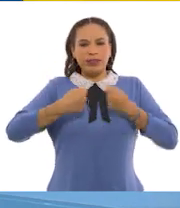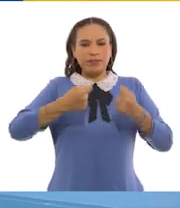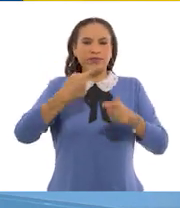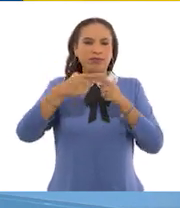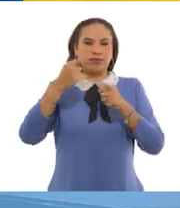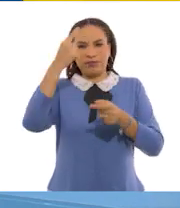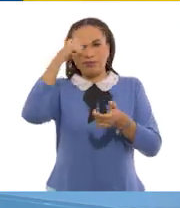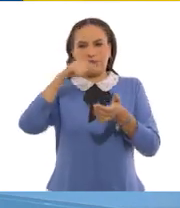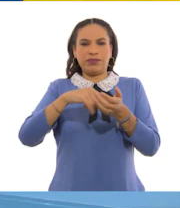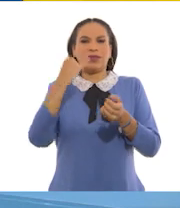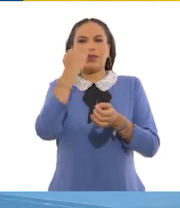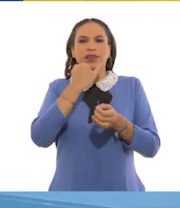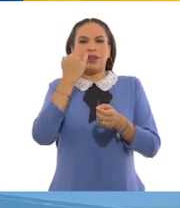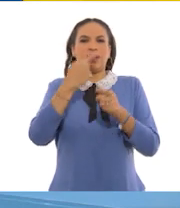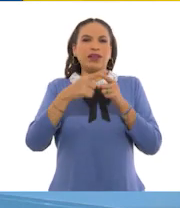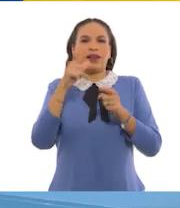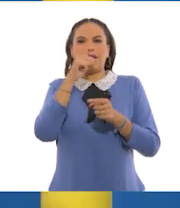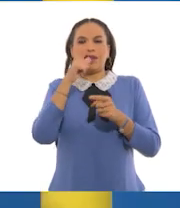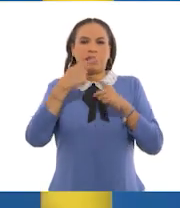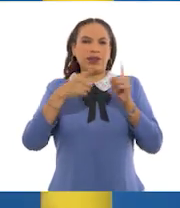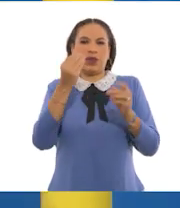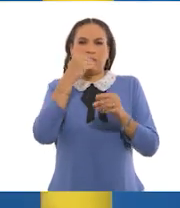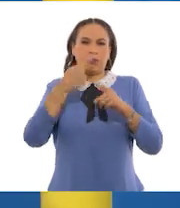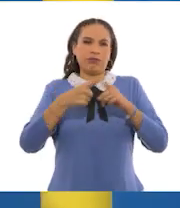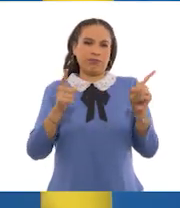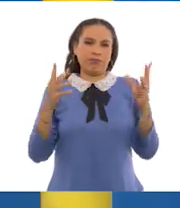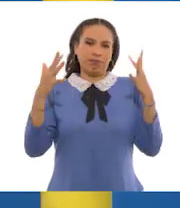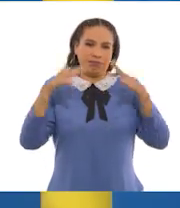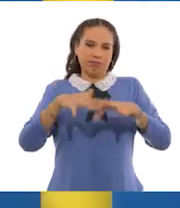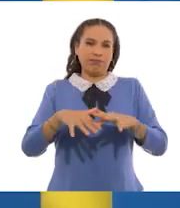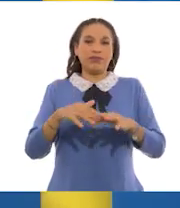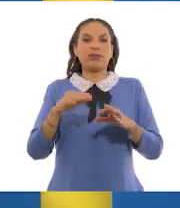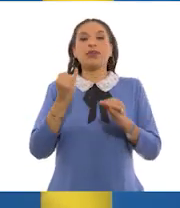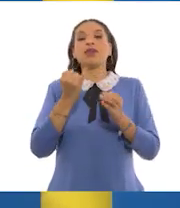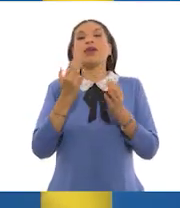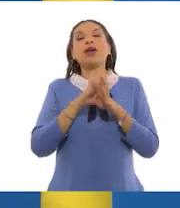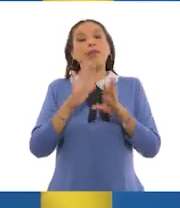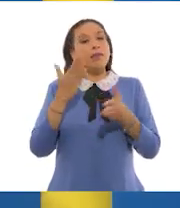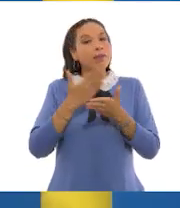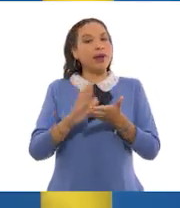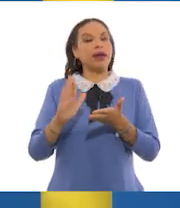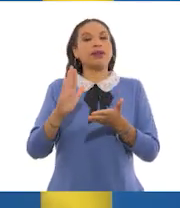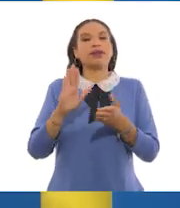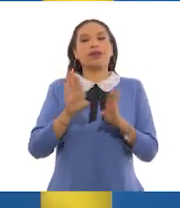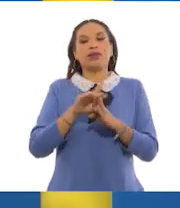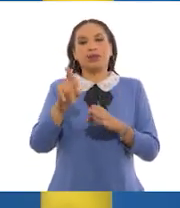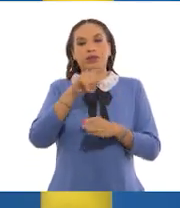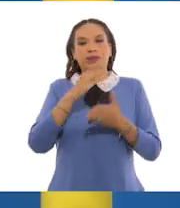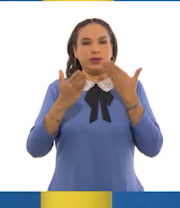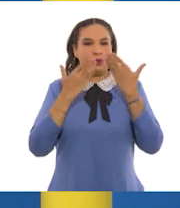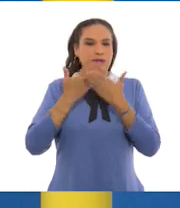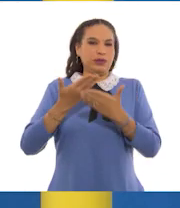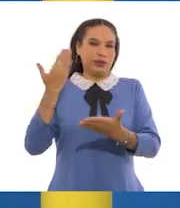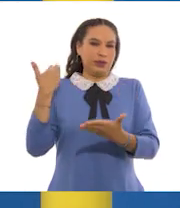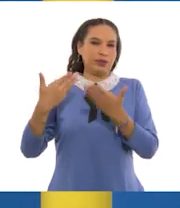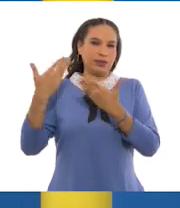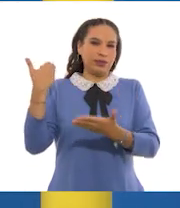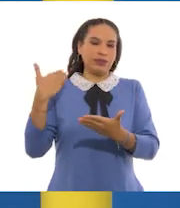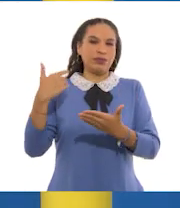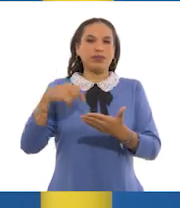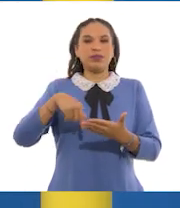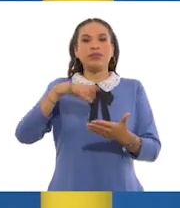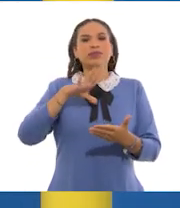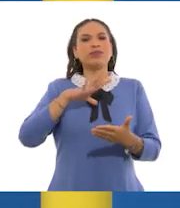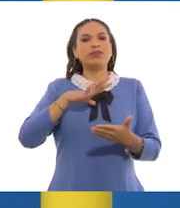y lenguas y hasta comidas diferentes. Sí, y si además le sumamos que, como estudiamos anteriormente, pues